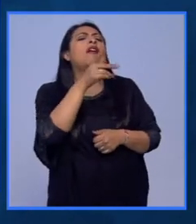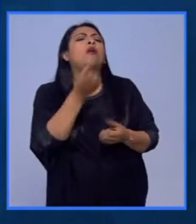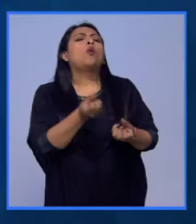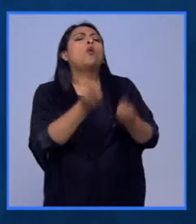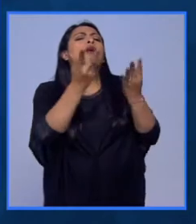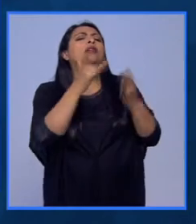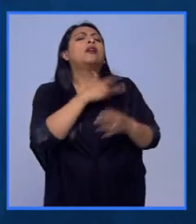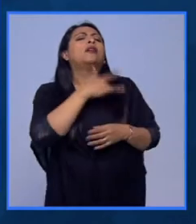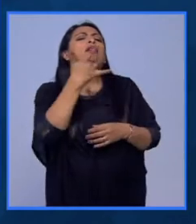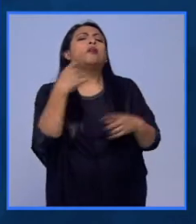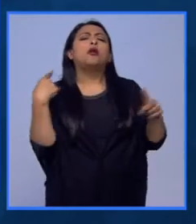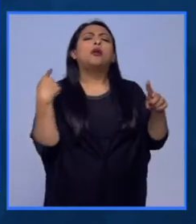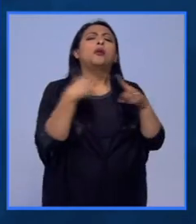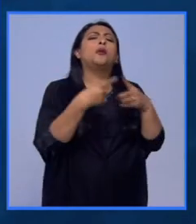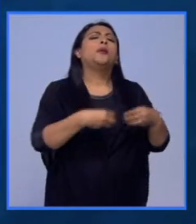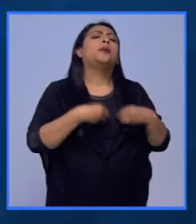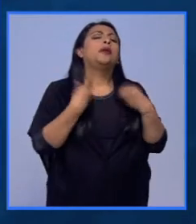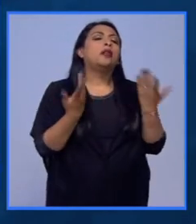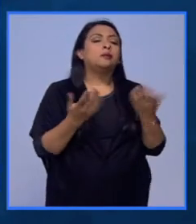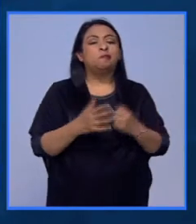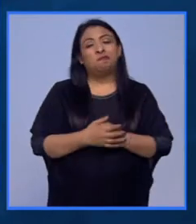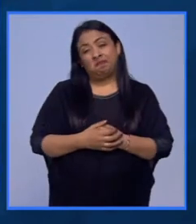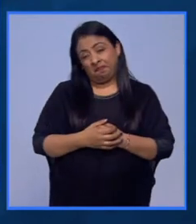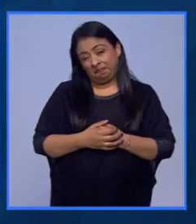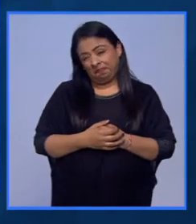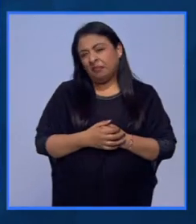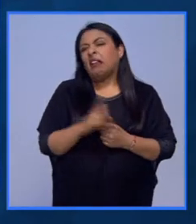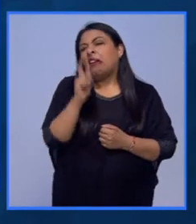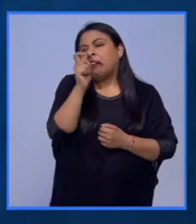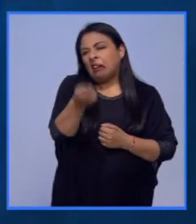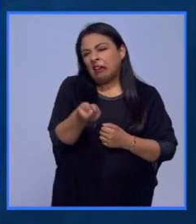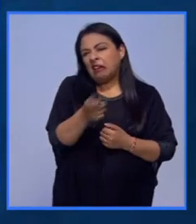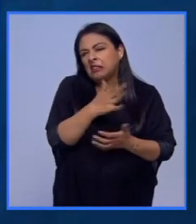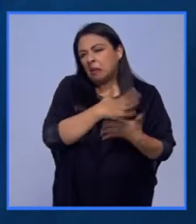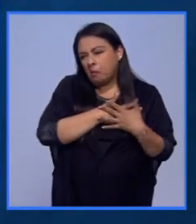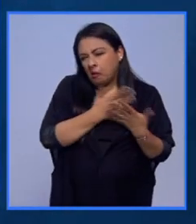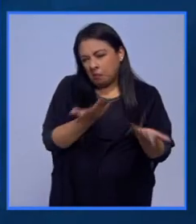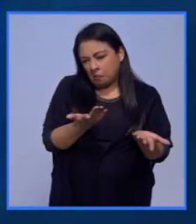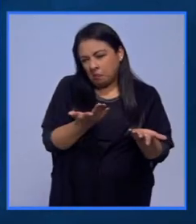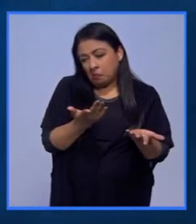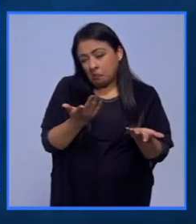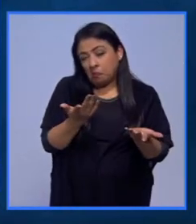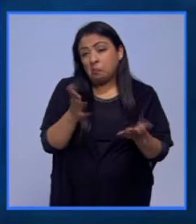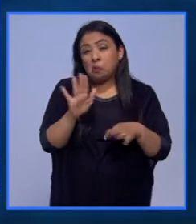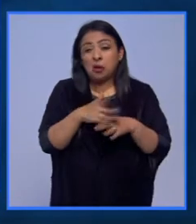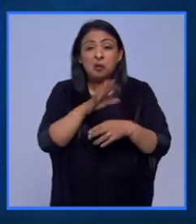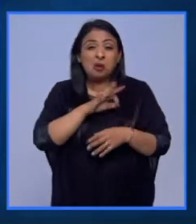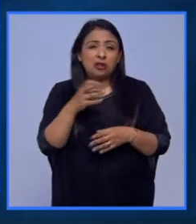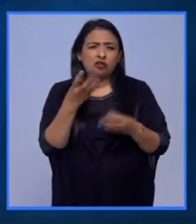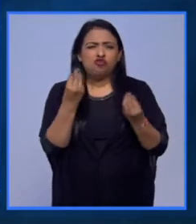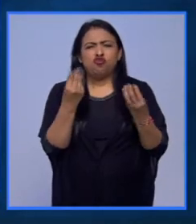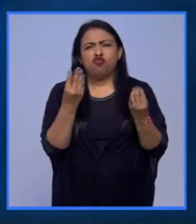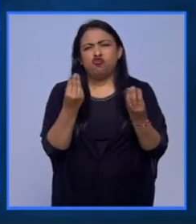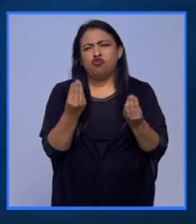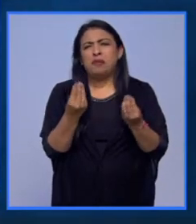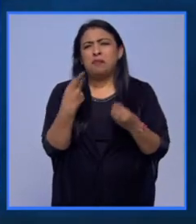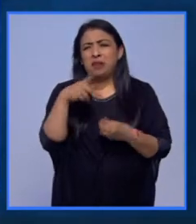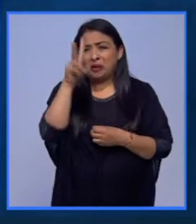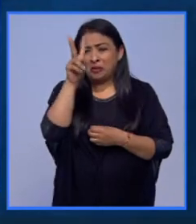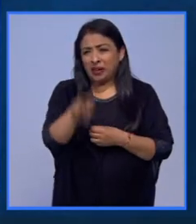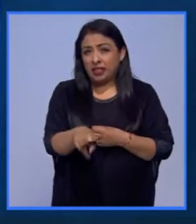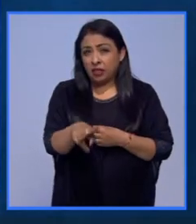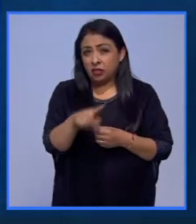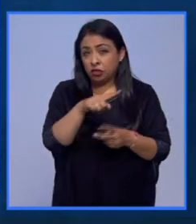te has enamorado en la vida? Podemos definir qué es enamorarse exactamente, porque te podría decir muchas, pero en